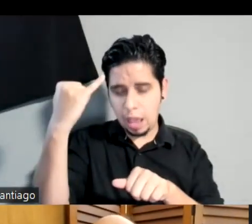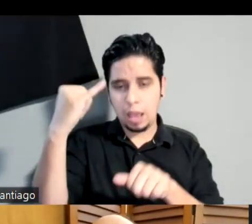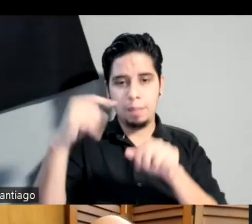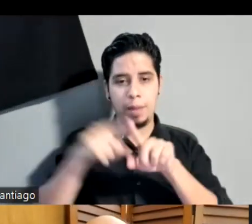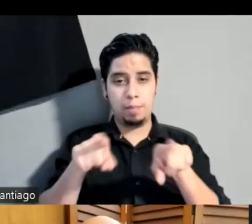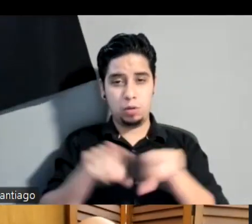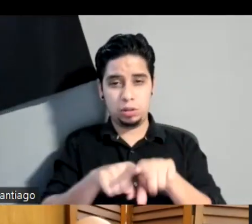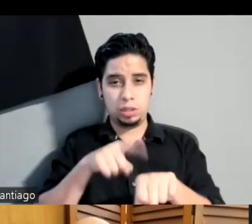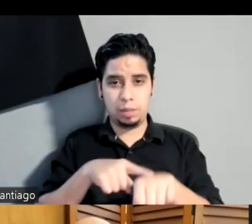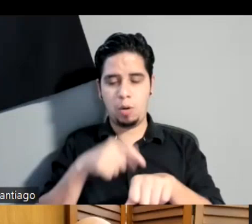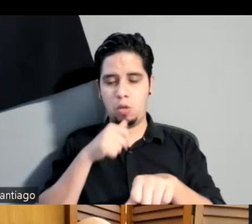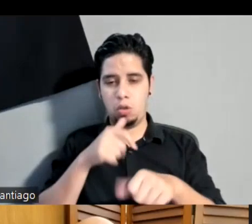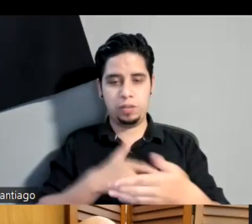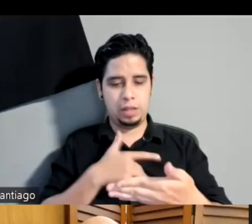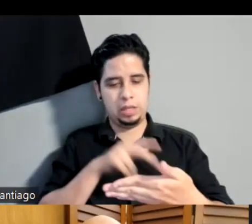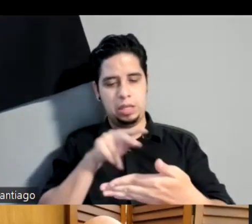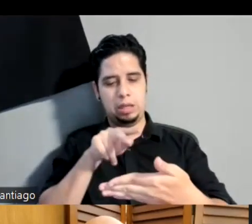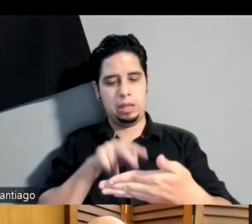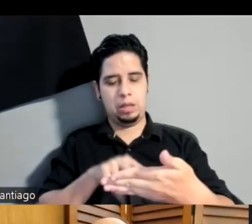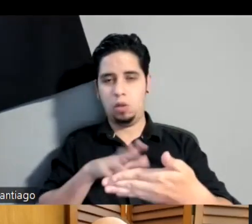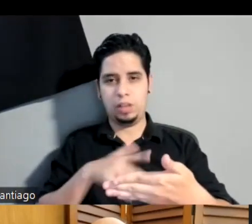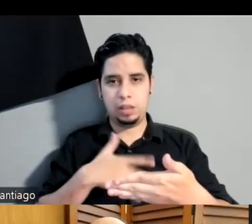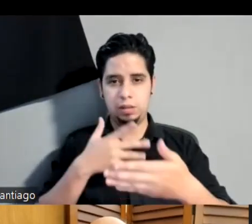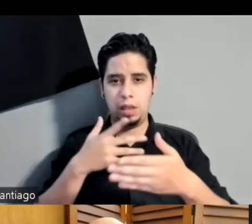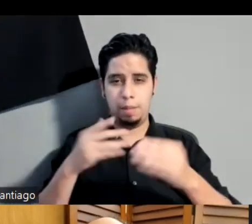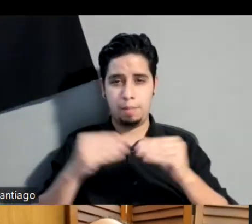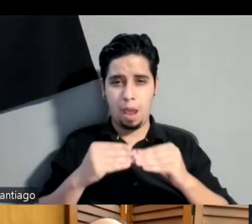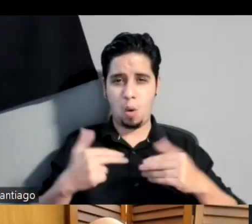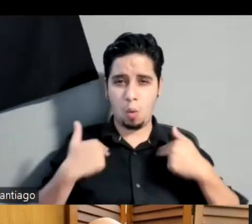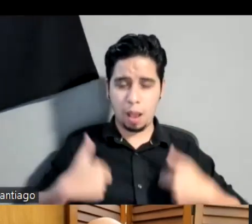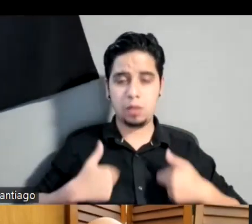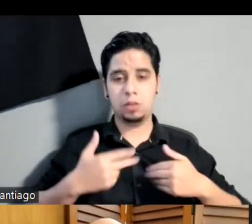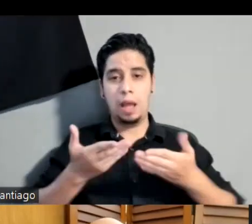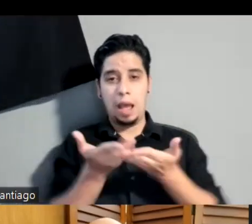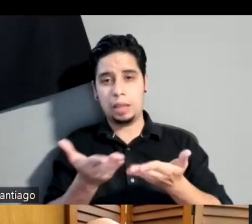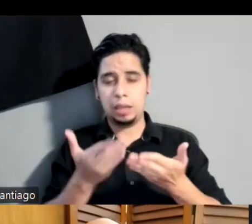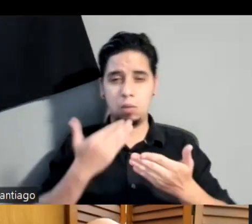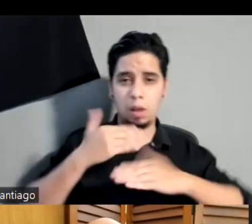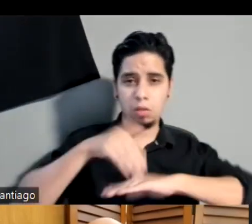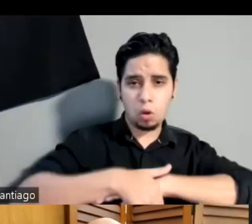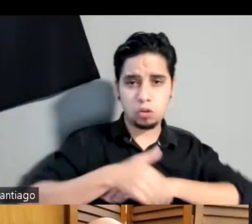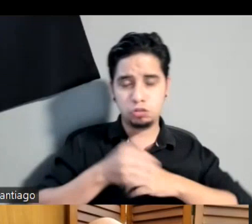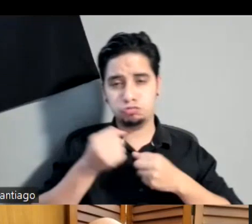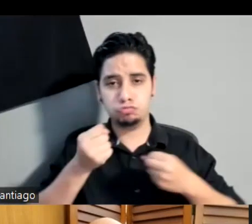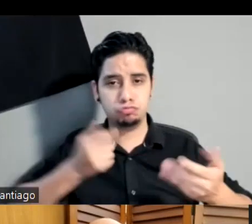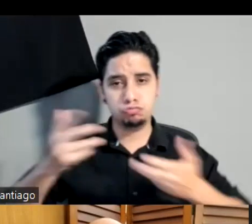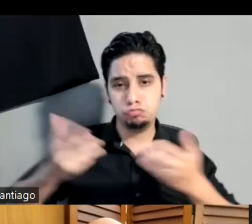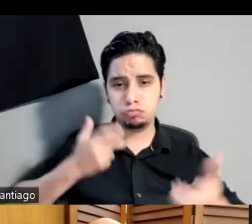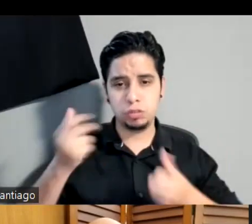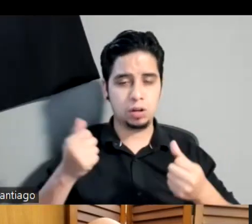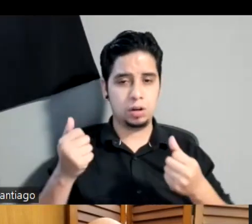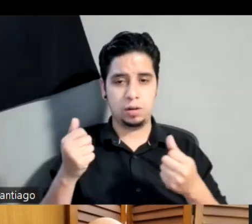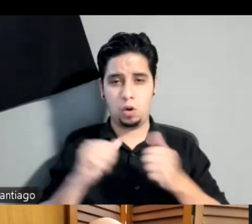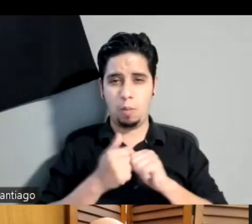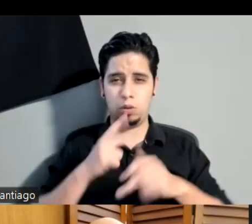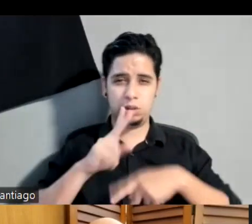recitar, en decir líneas de un libreto, sino con la viveza de estoy aquí, buenas noches? Es un poco impro,